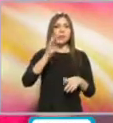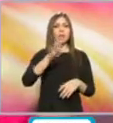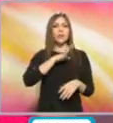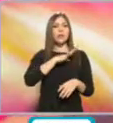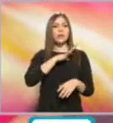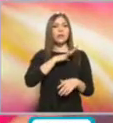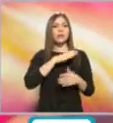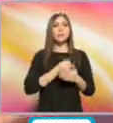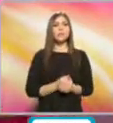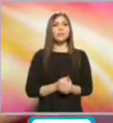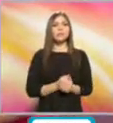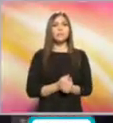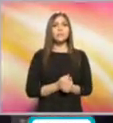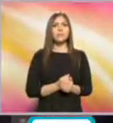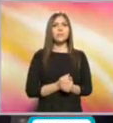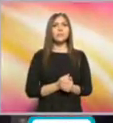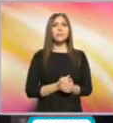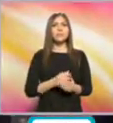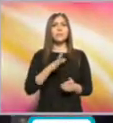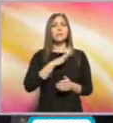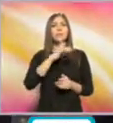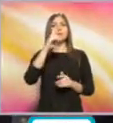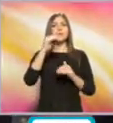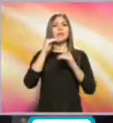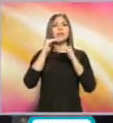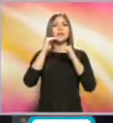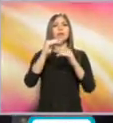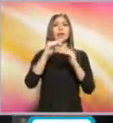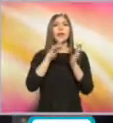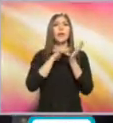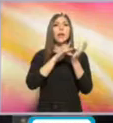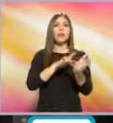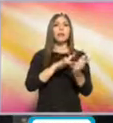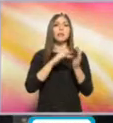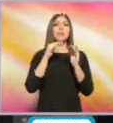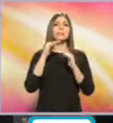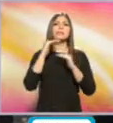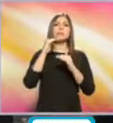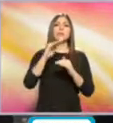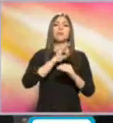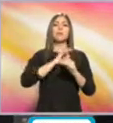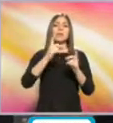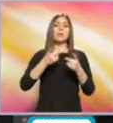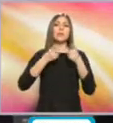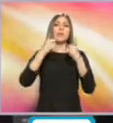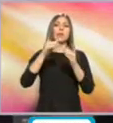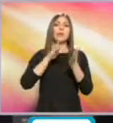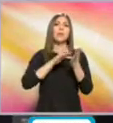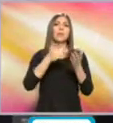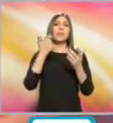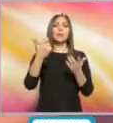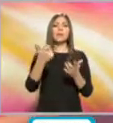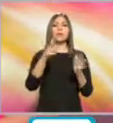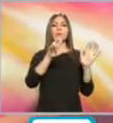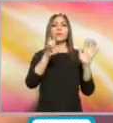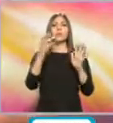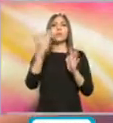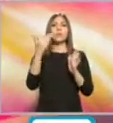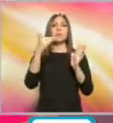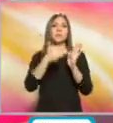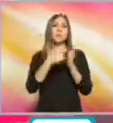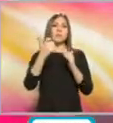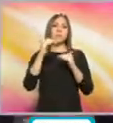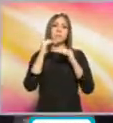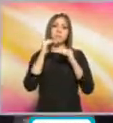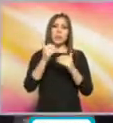Tenemos un límite de apoyo, bueno, el máximo que podemos otorgar como apoyo son 850 mil pesos.